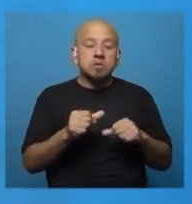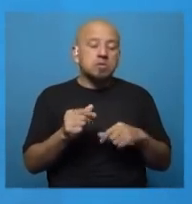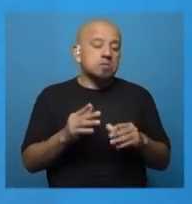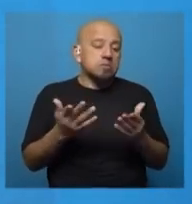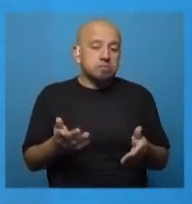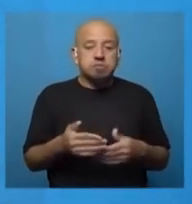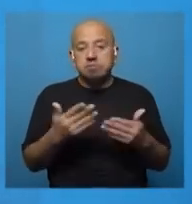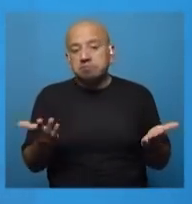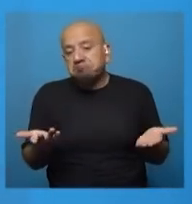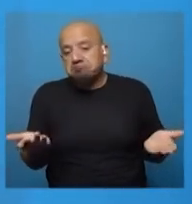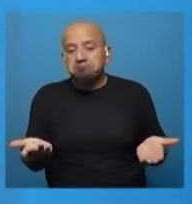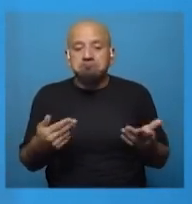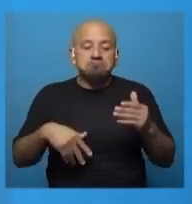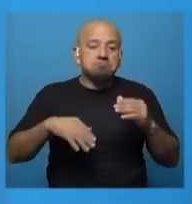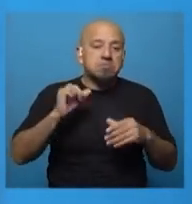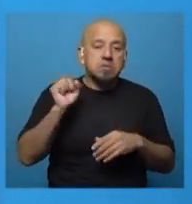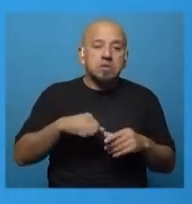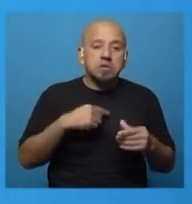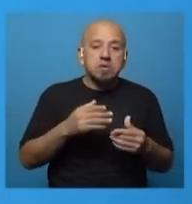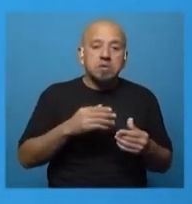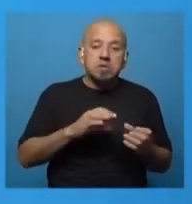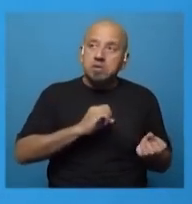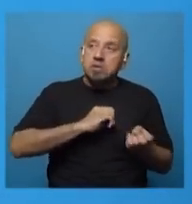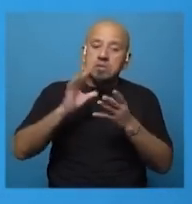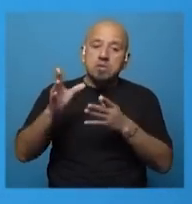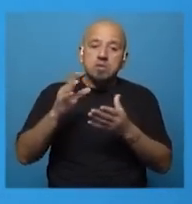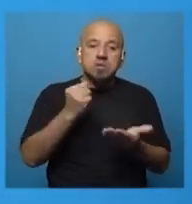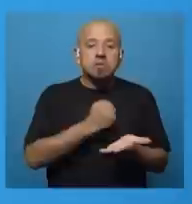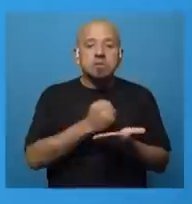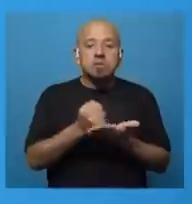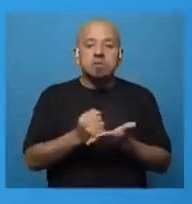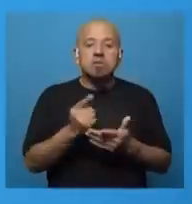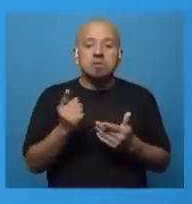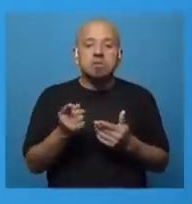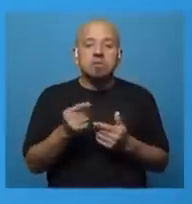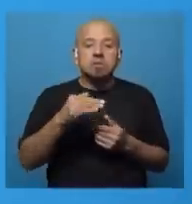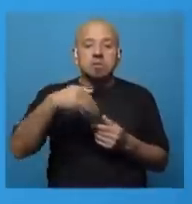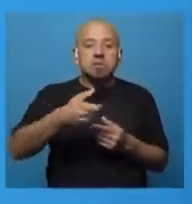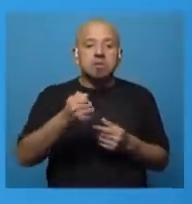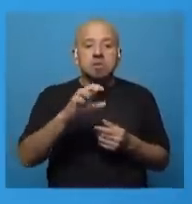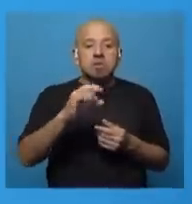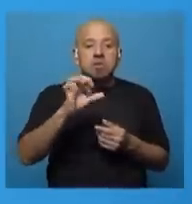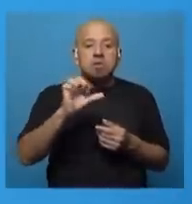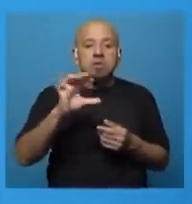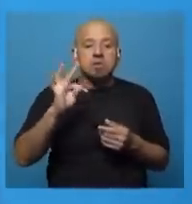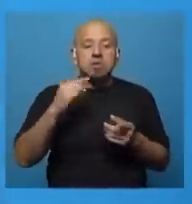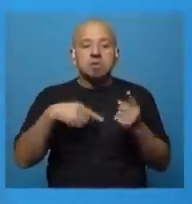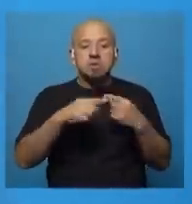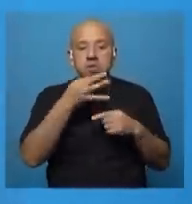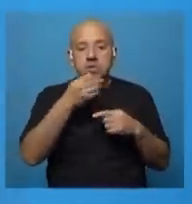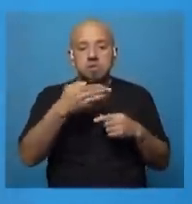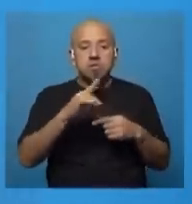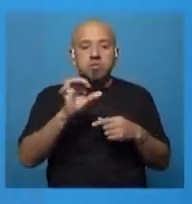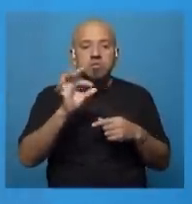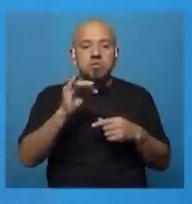sin prudencia sin cautela le enviaron Express el pasaporte a marcet yo recuerdo al canciller justicia